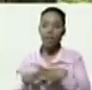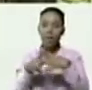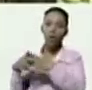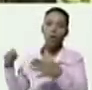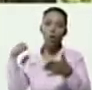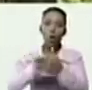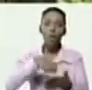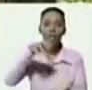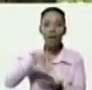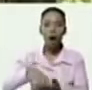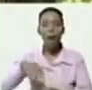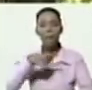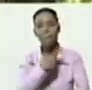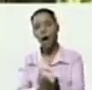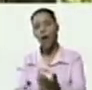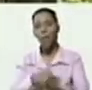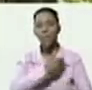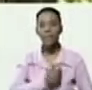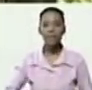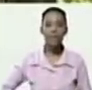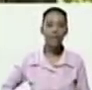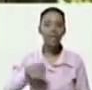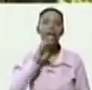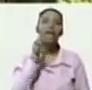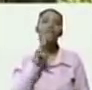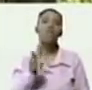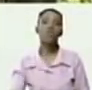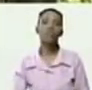Estado al hermano presidente Evo Morales.